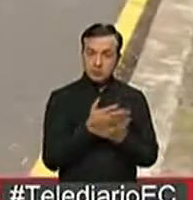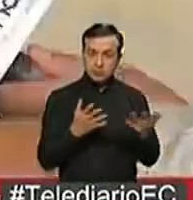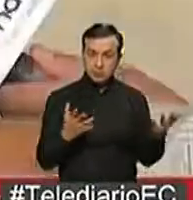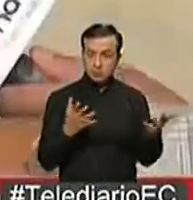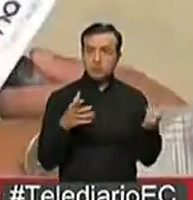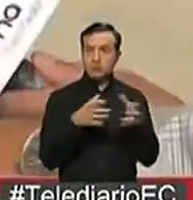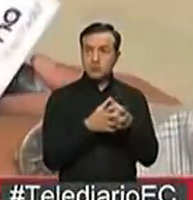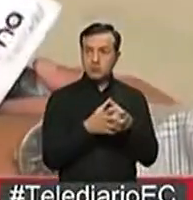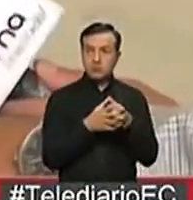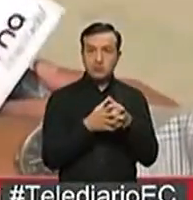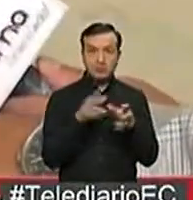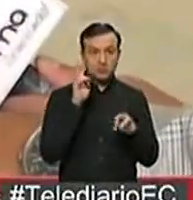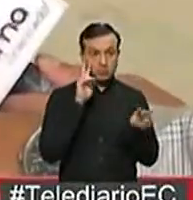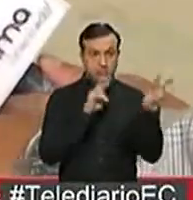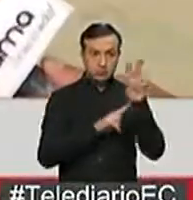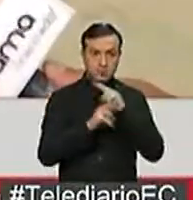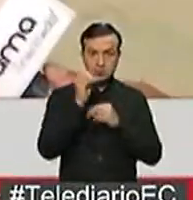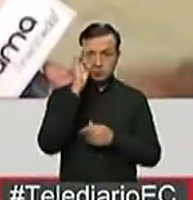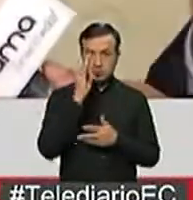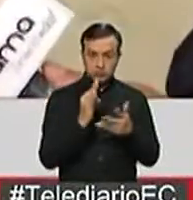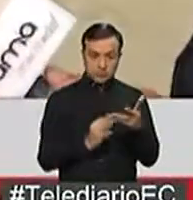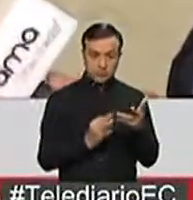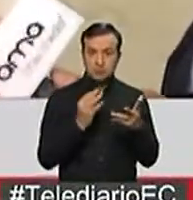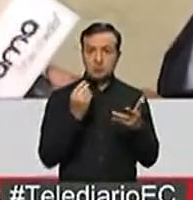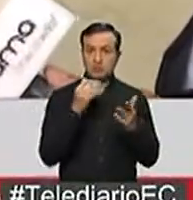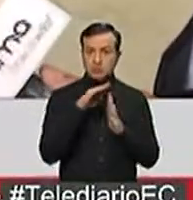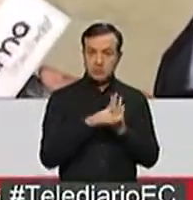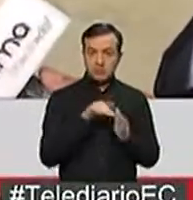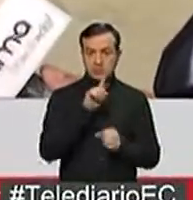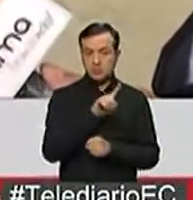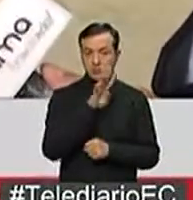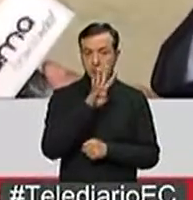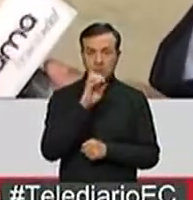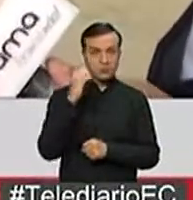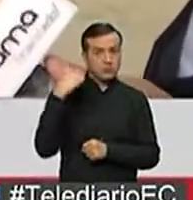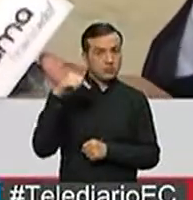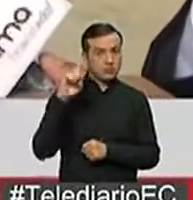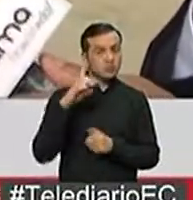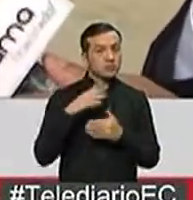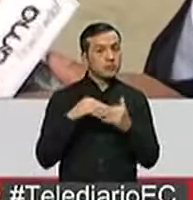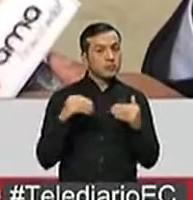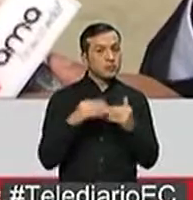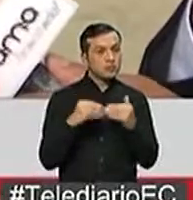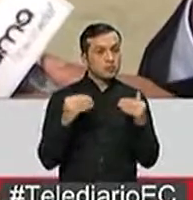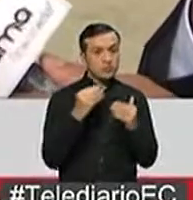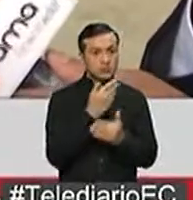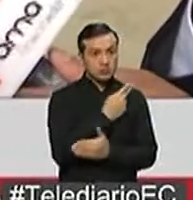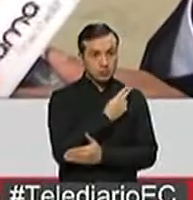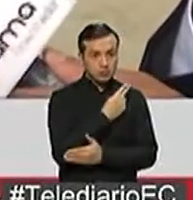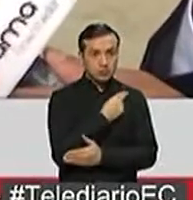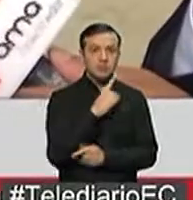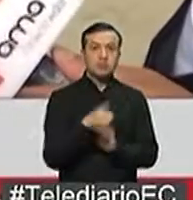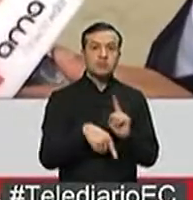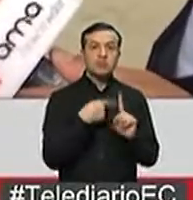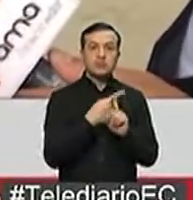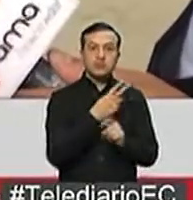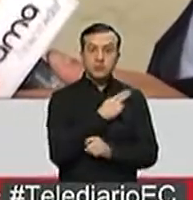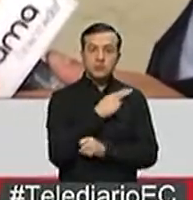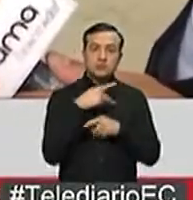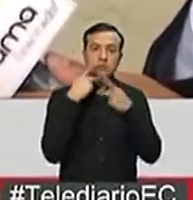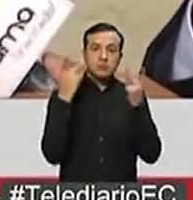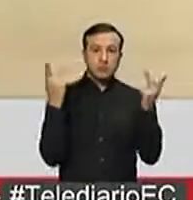FOPEDEUPO. Observar la proforma presupuestaria por el recorte de 140 millones a las universidades, particularmente a las universidades